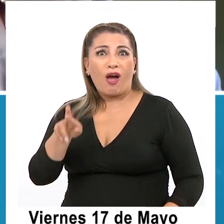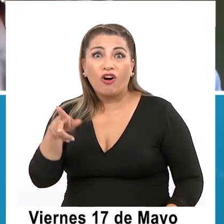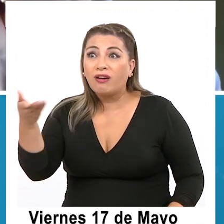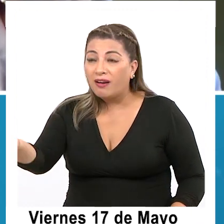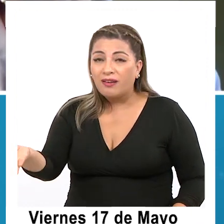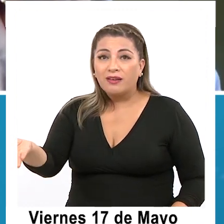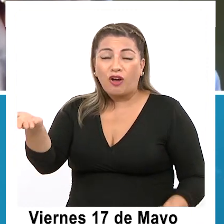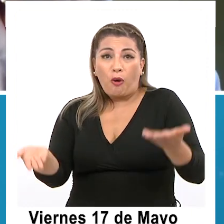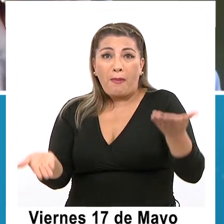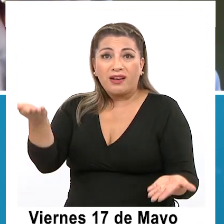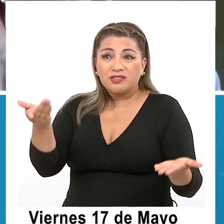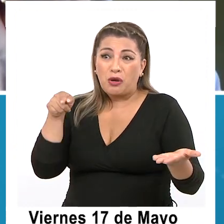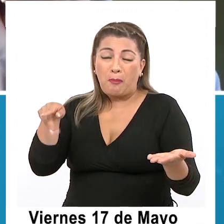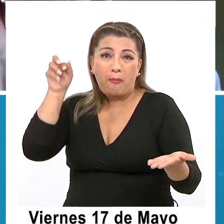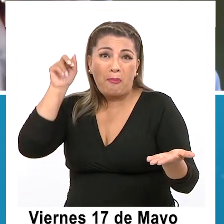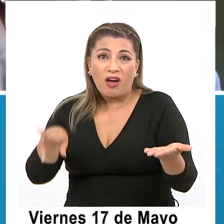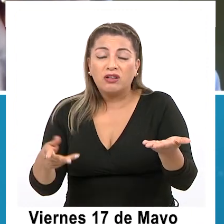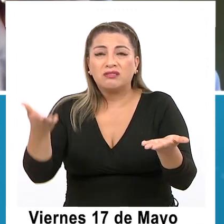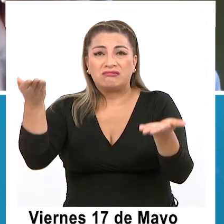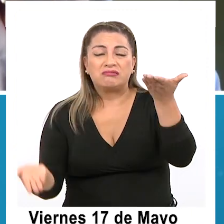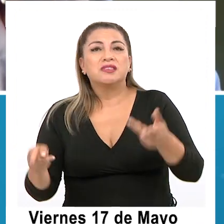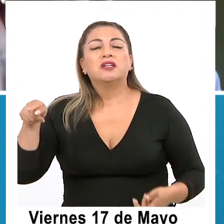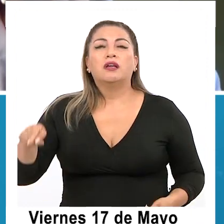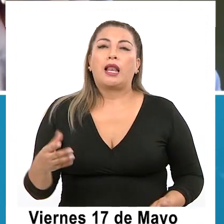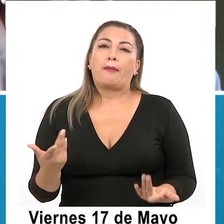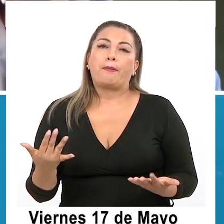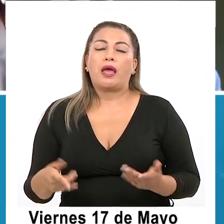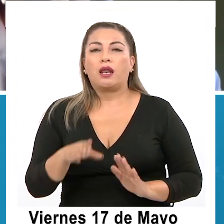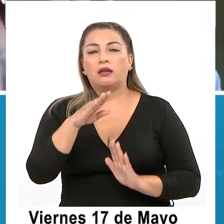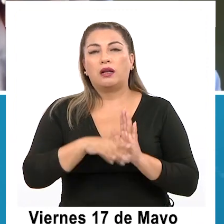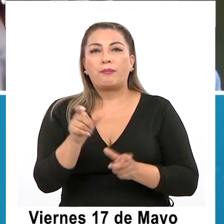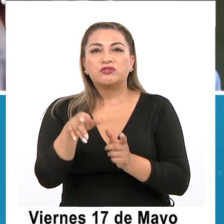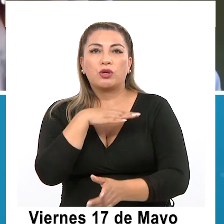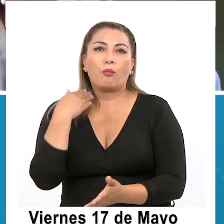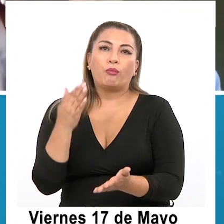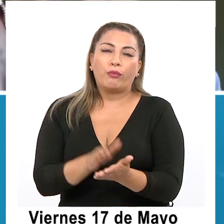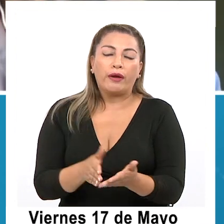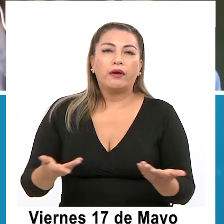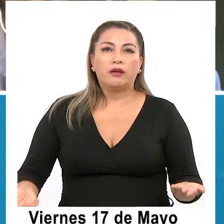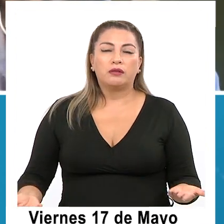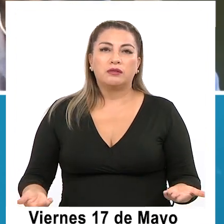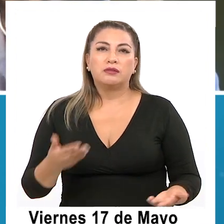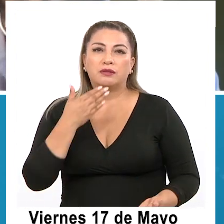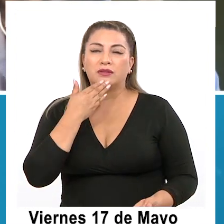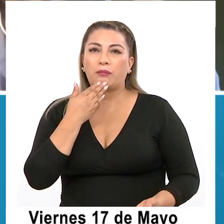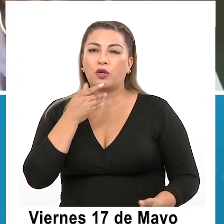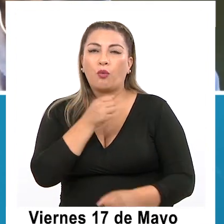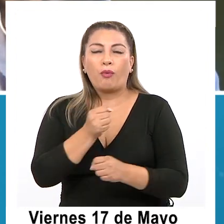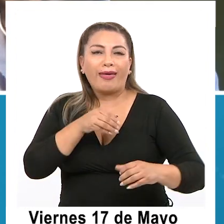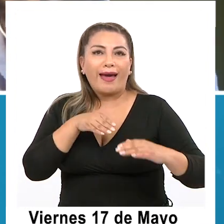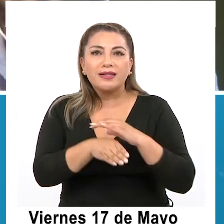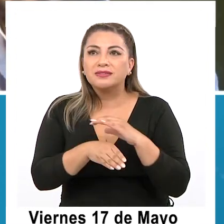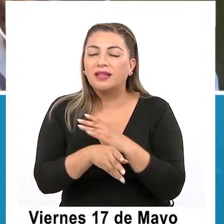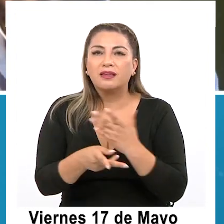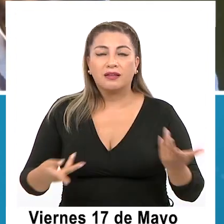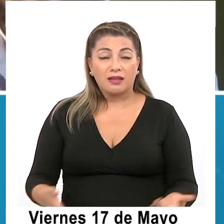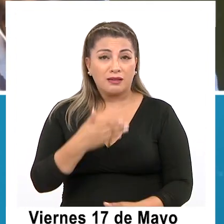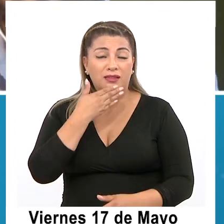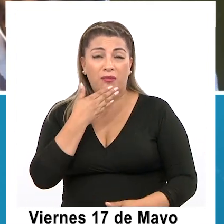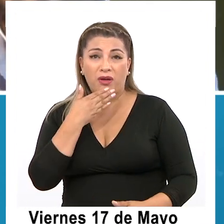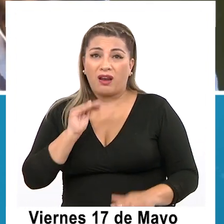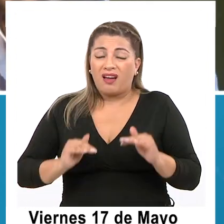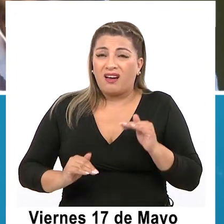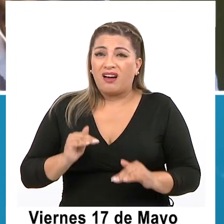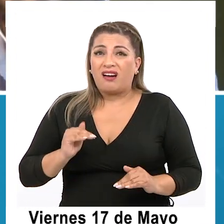eso, porque ya te comentaba, el tema de la lista de espera, las personas que fallecen en lista de espera, la posibilidad de no acceder a especialistas y muchas veces